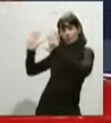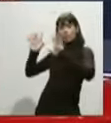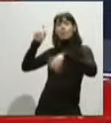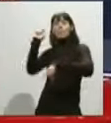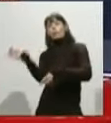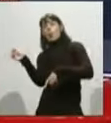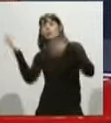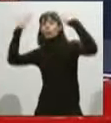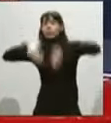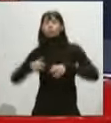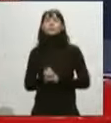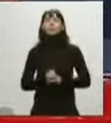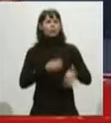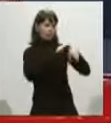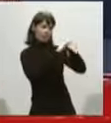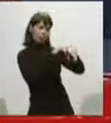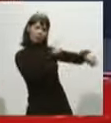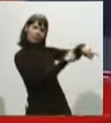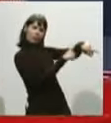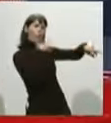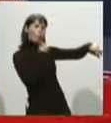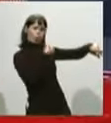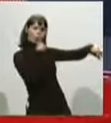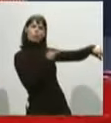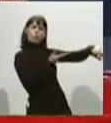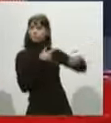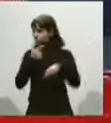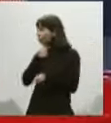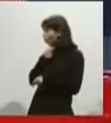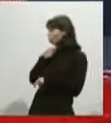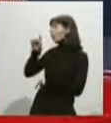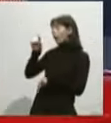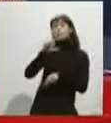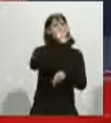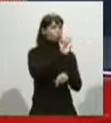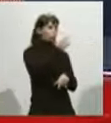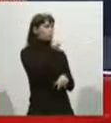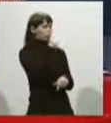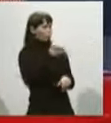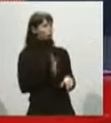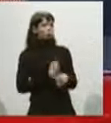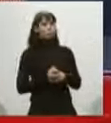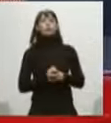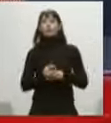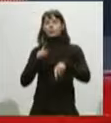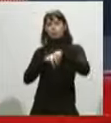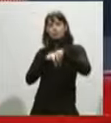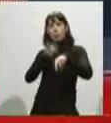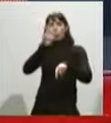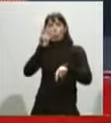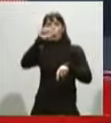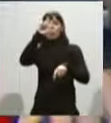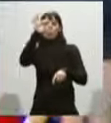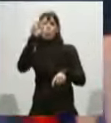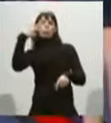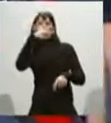noche. Oye, perdona, ¿y ese reloj tan bonito? Ah, ¿te ha gustado el mucho reloj? Y qué combinado. Ah, es iWatch. Oh. Sí, sí,